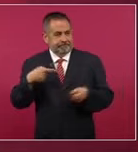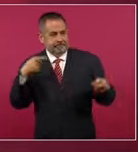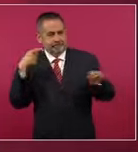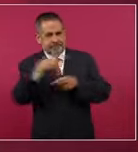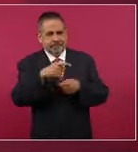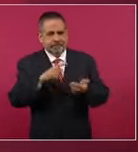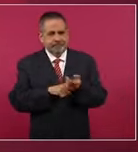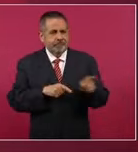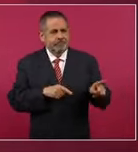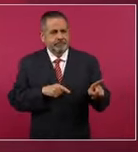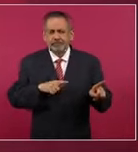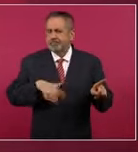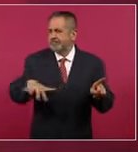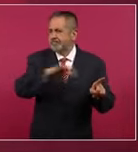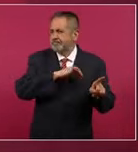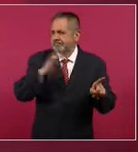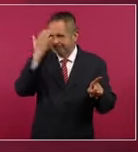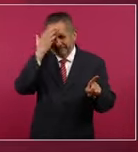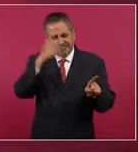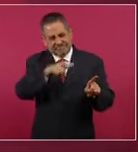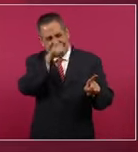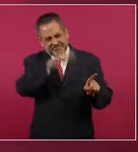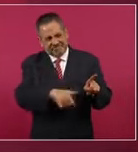a ti te conocen,